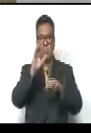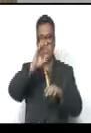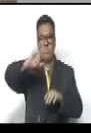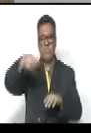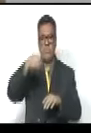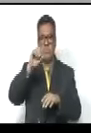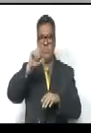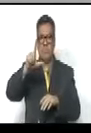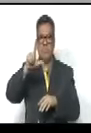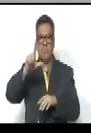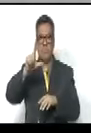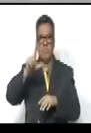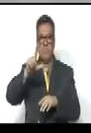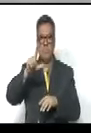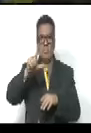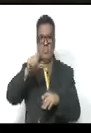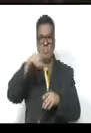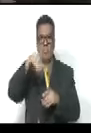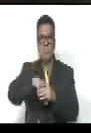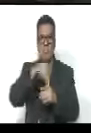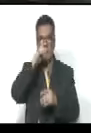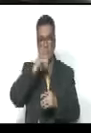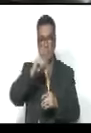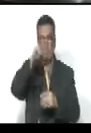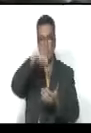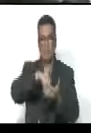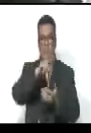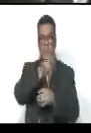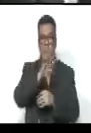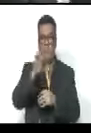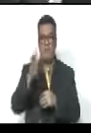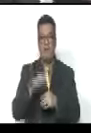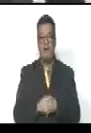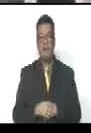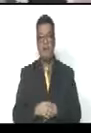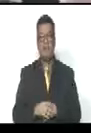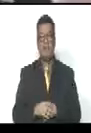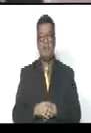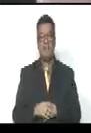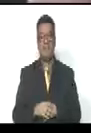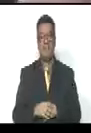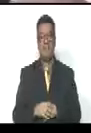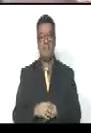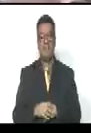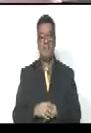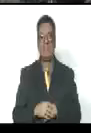julio del año 2024.